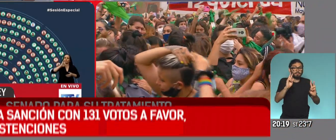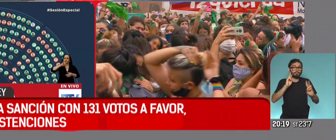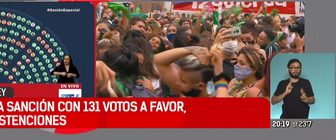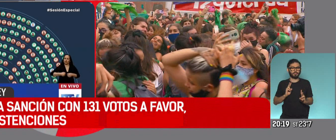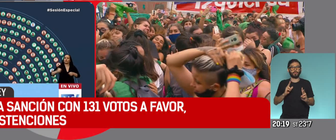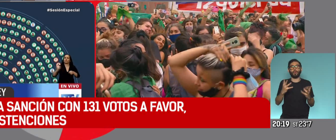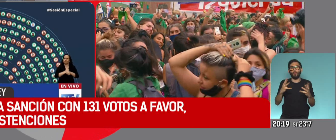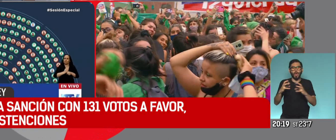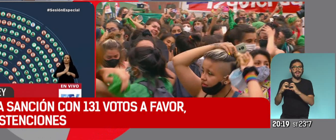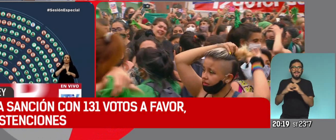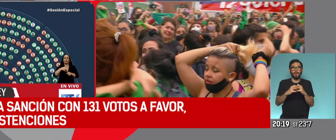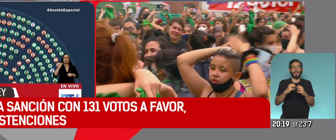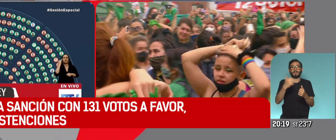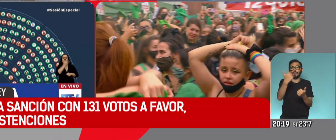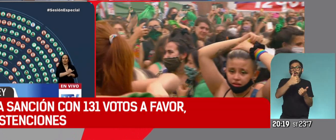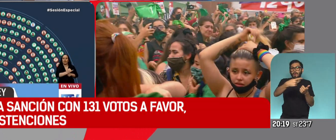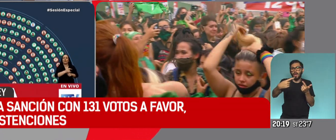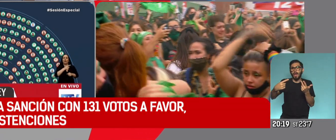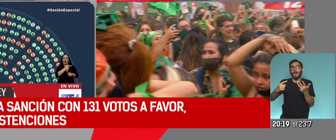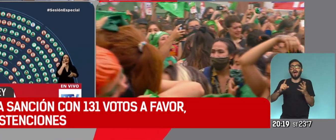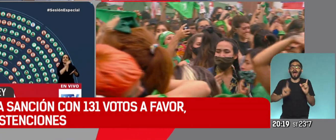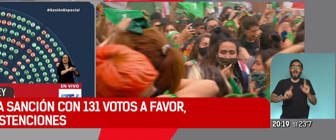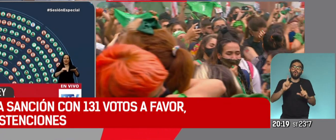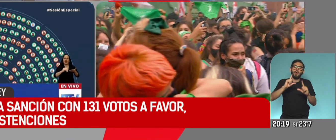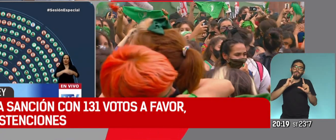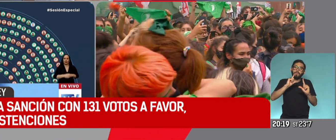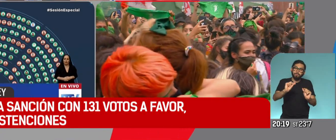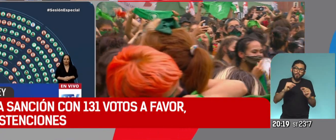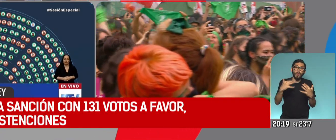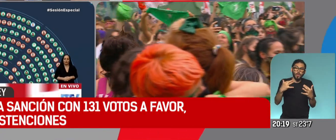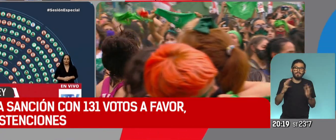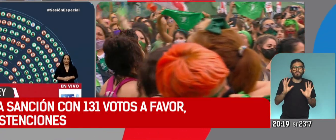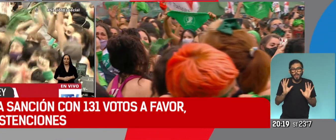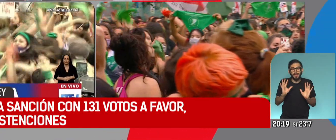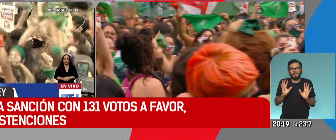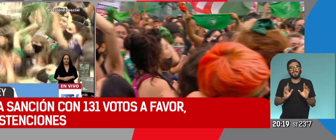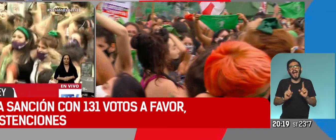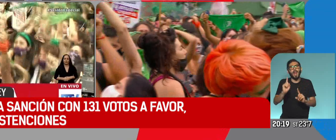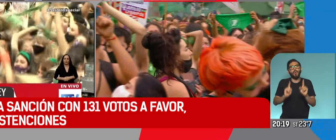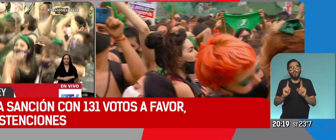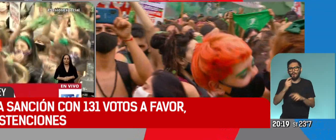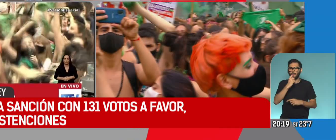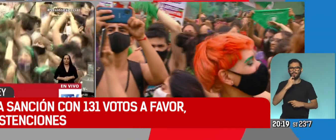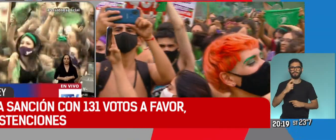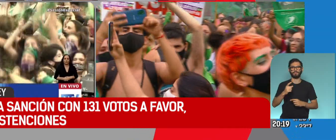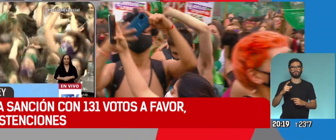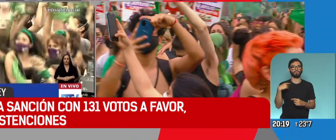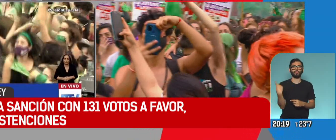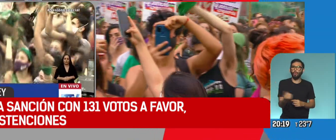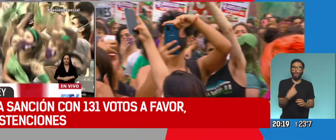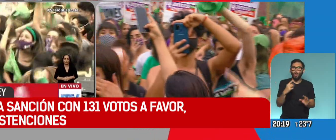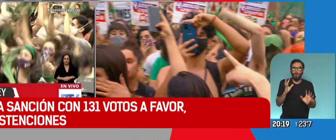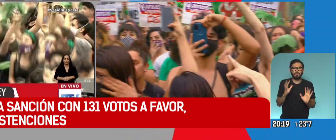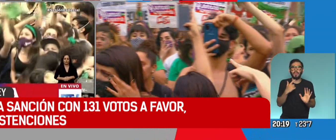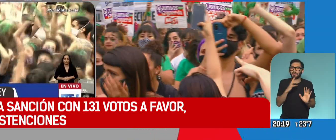de tantas exposiciones, alguno pudo haber criticado fuertemente. Sí, ¿no? Tenés algunos casos aislados. Por ejemplo, todos destacaban esto, ¿no?